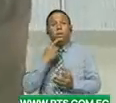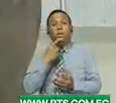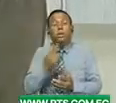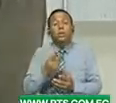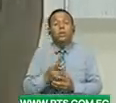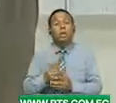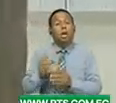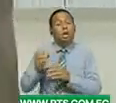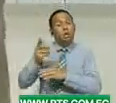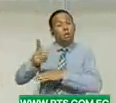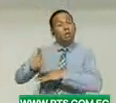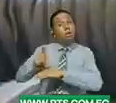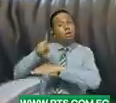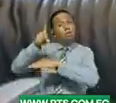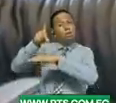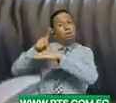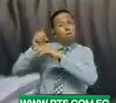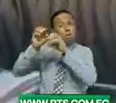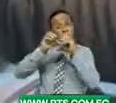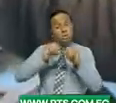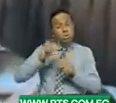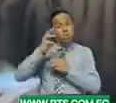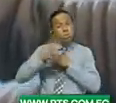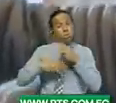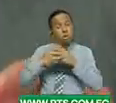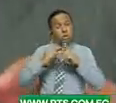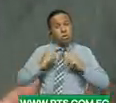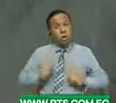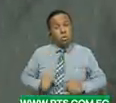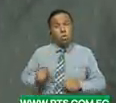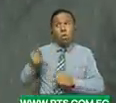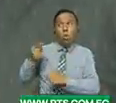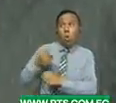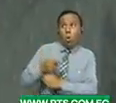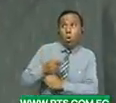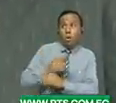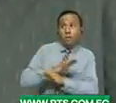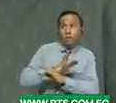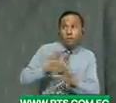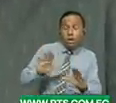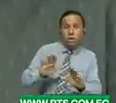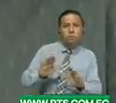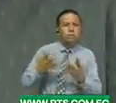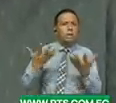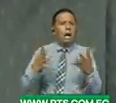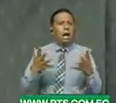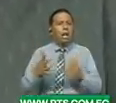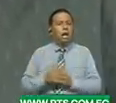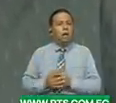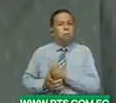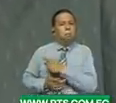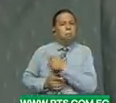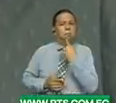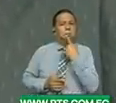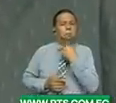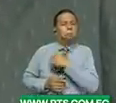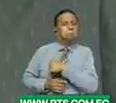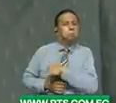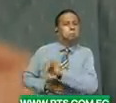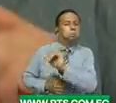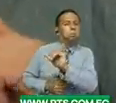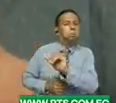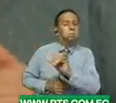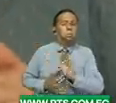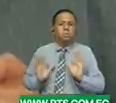de la Salud aún no ha declarado el fin de la pandemia. Hasta que la OMS pare la pandemia y diga no tenemos más pandemia,